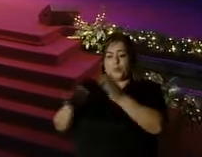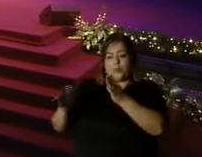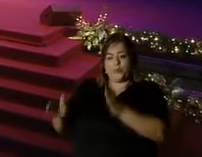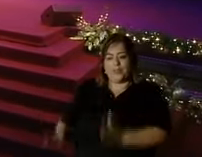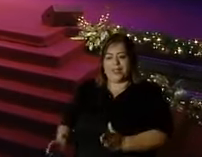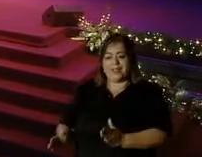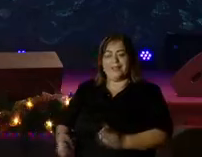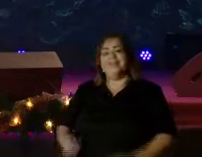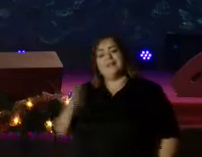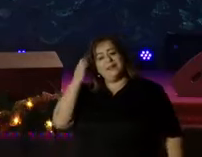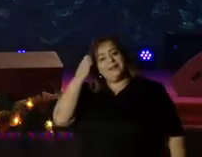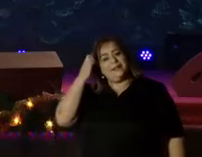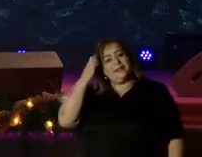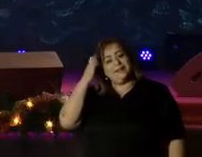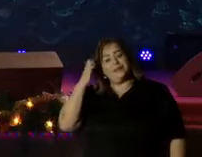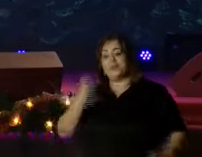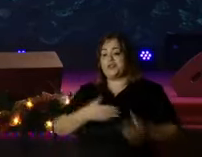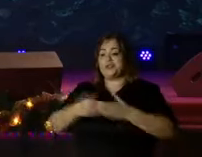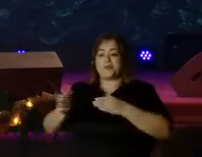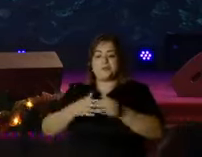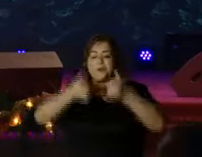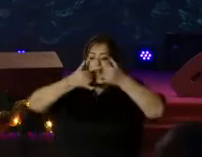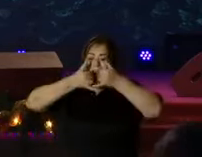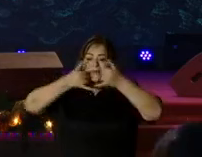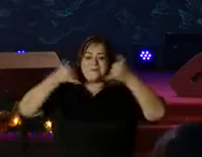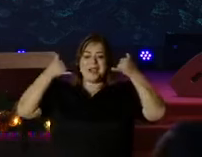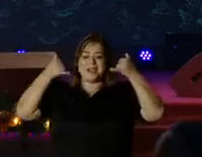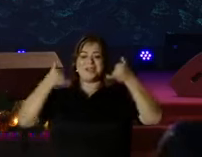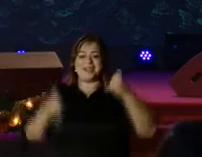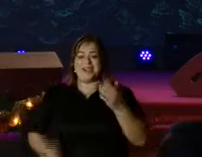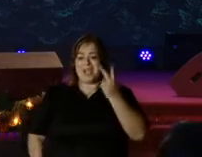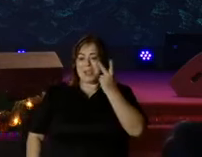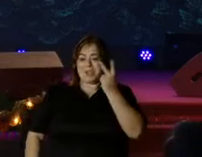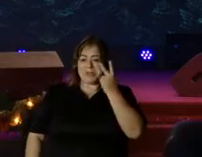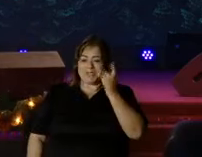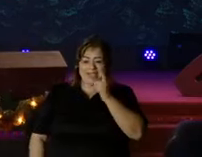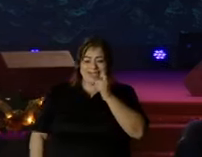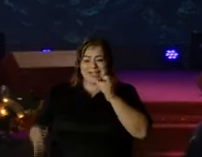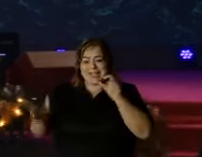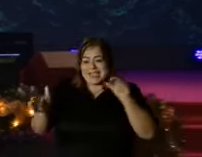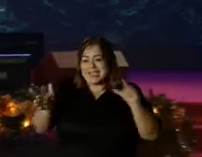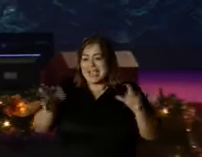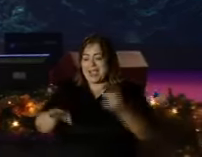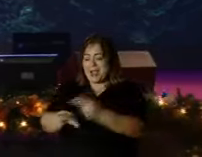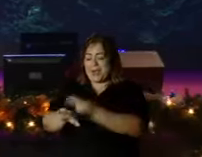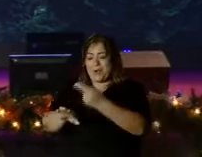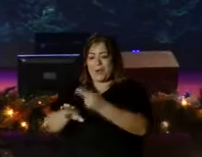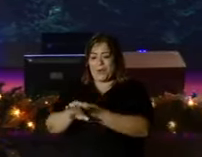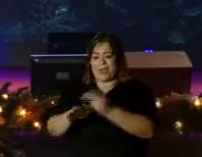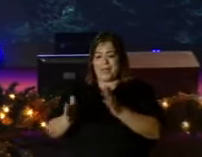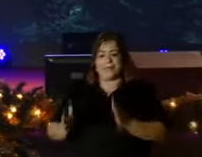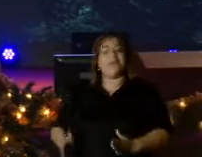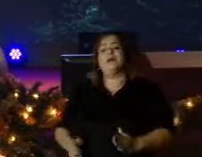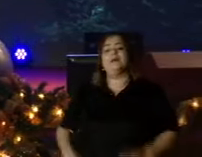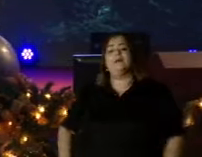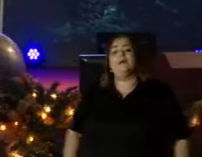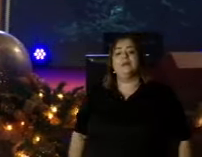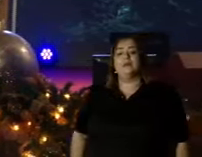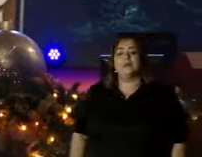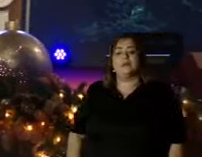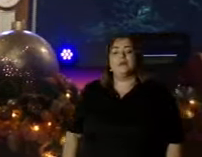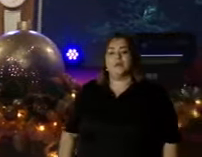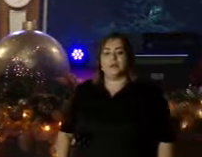Dios. Y hasta con máscara, Señor, gracias. No es fácil. Lizzy, qué bueno verte, a